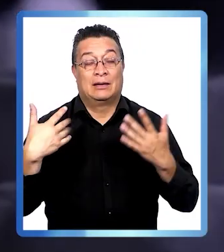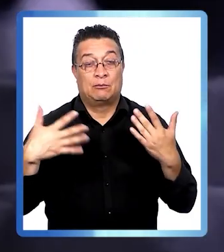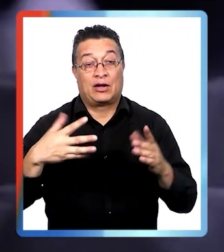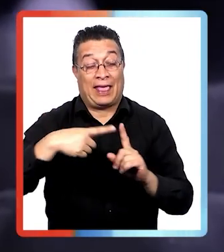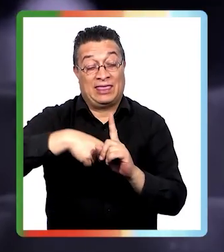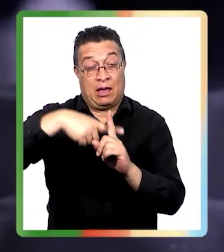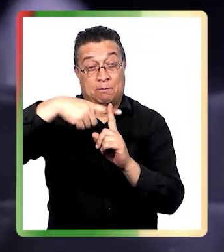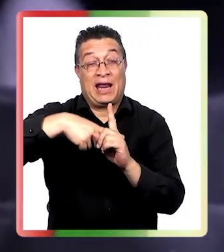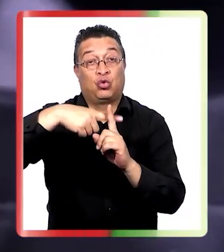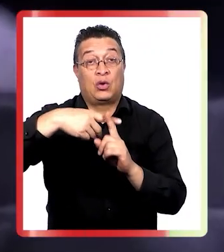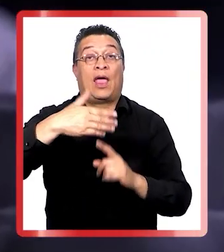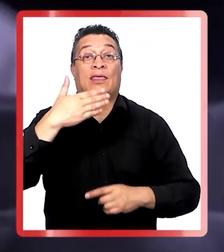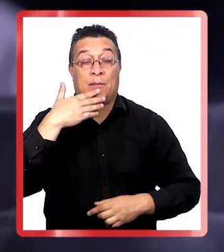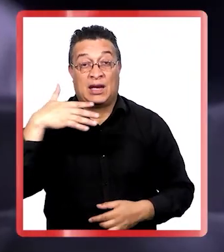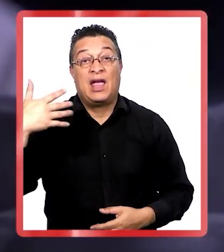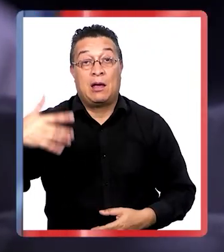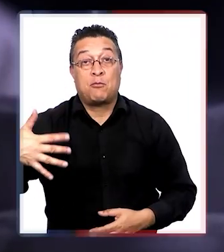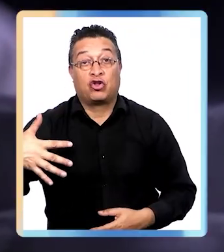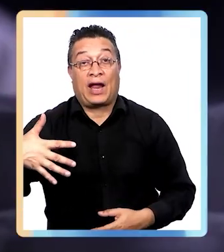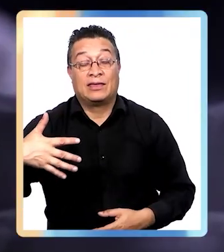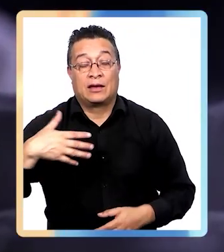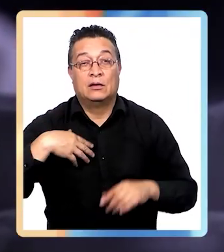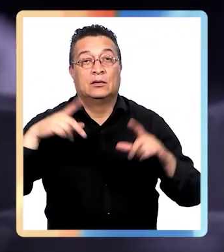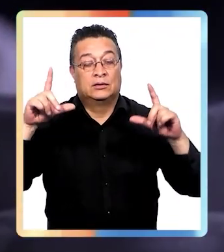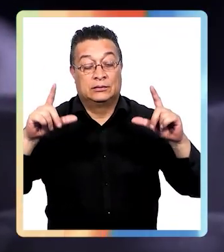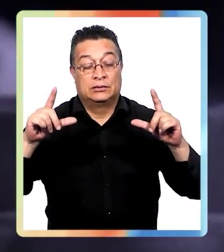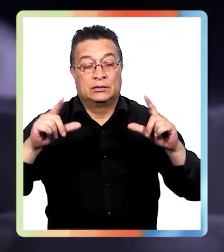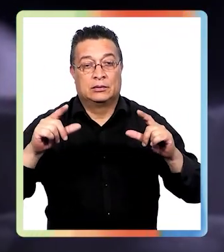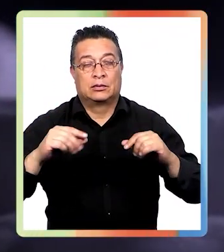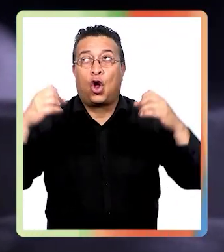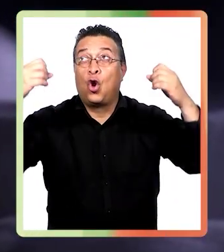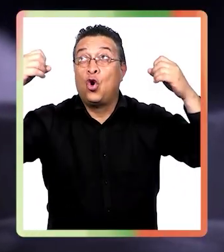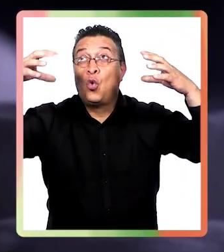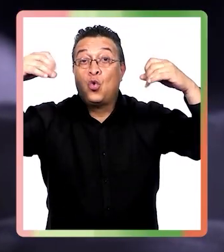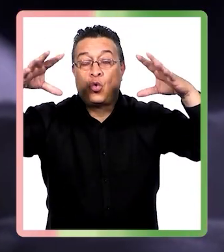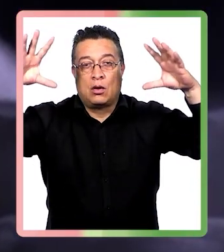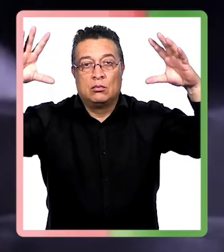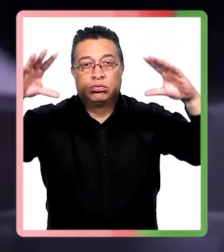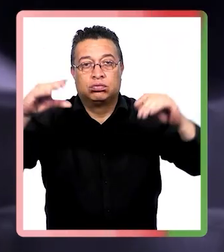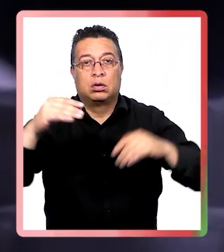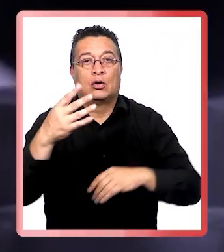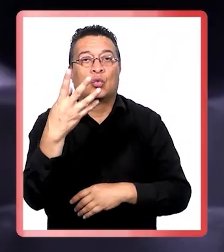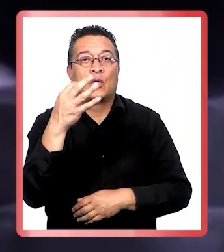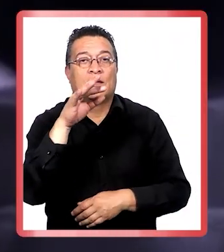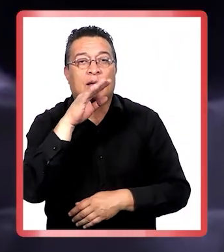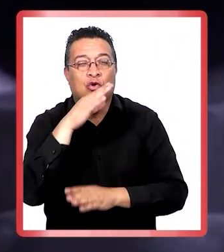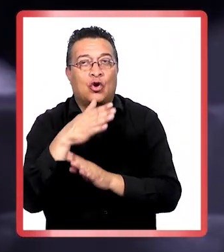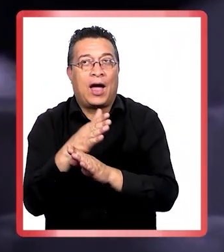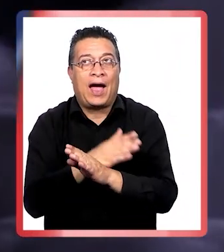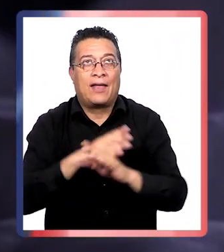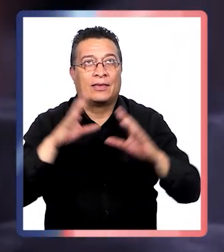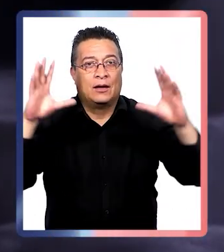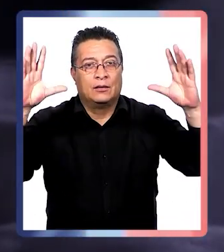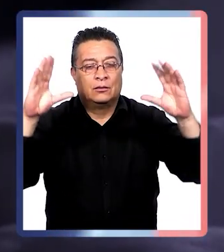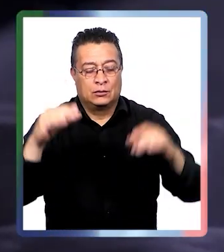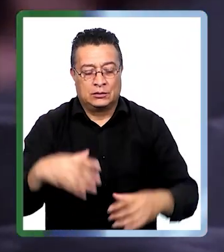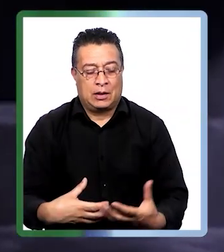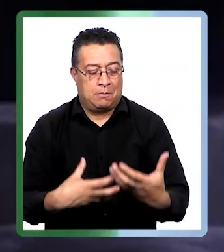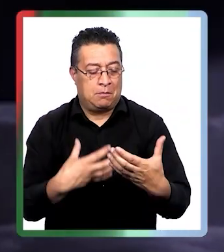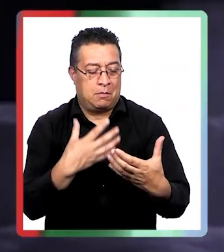la temperatura es fundamental, parte del sueño. Ir bajando un poquito las luces, sobre todo unos 40 minutos antes,